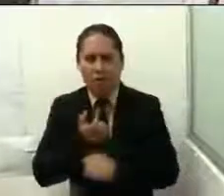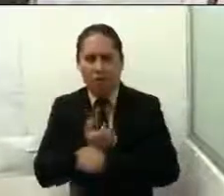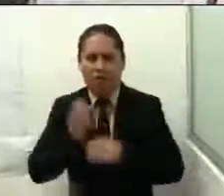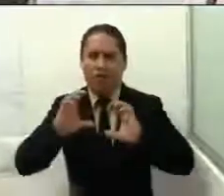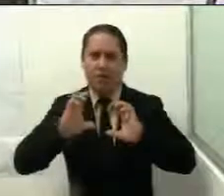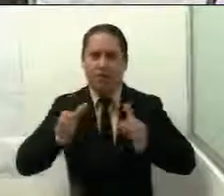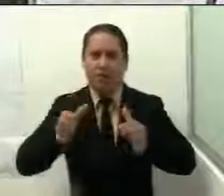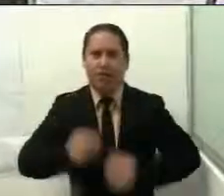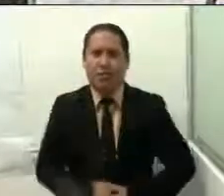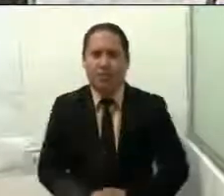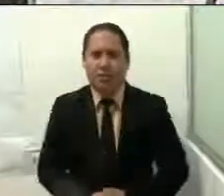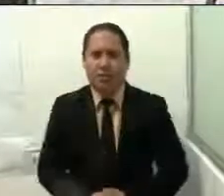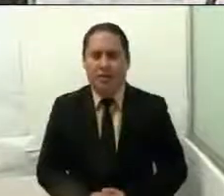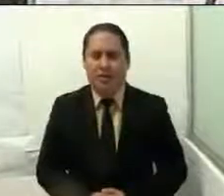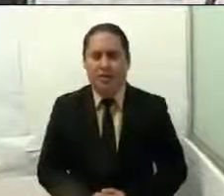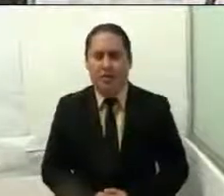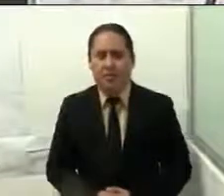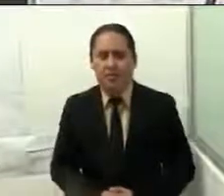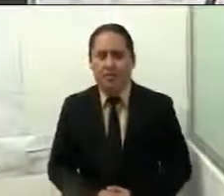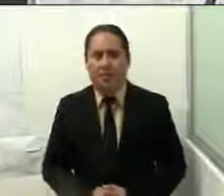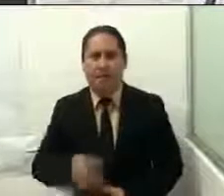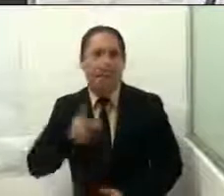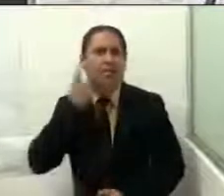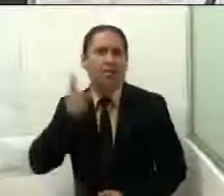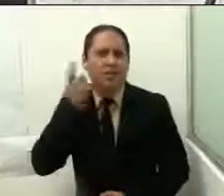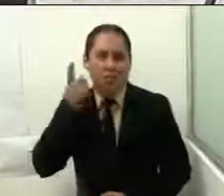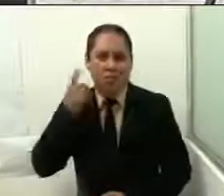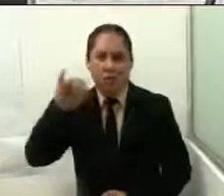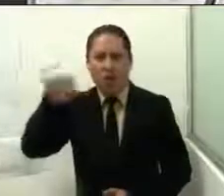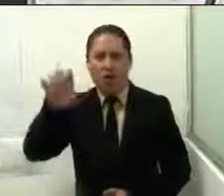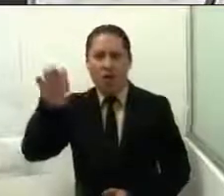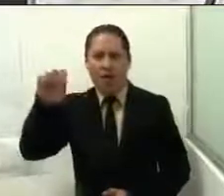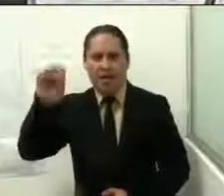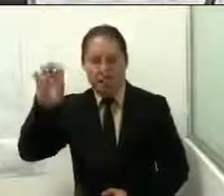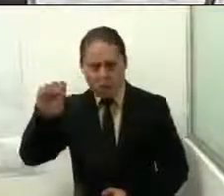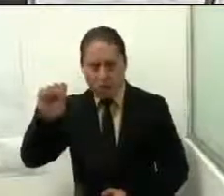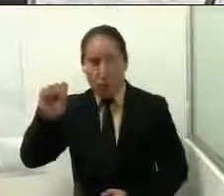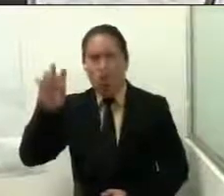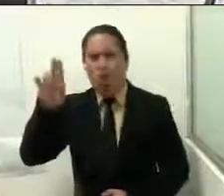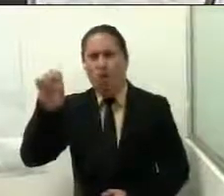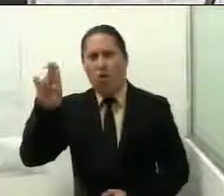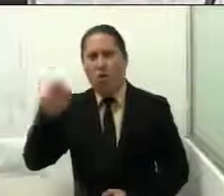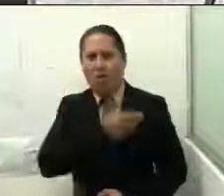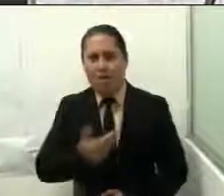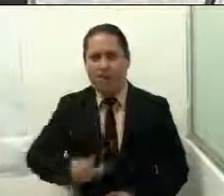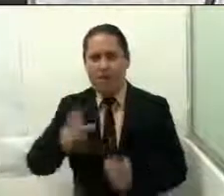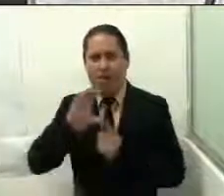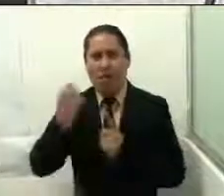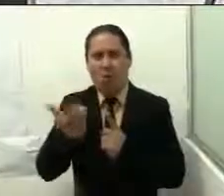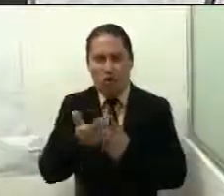honorable congreso del estado al diputado jesús romero alemán presidente de la comisión de